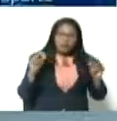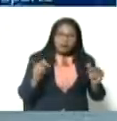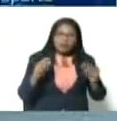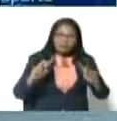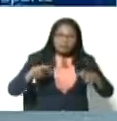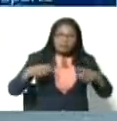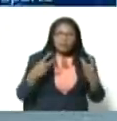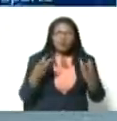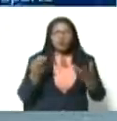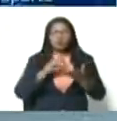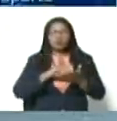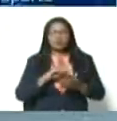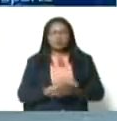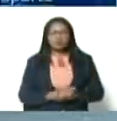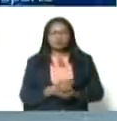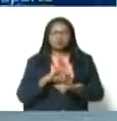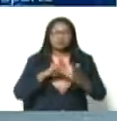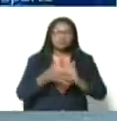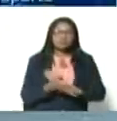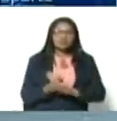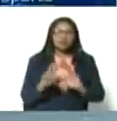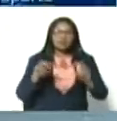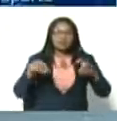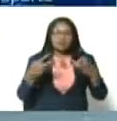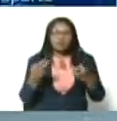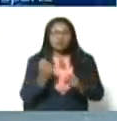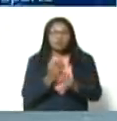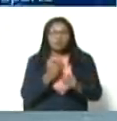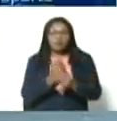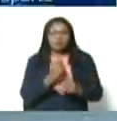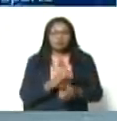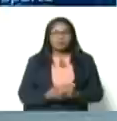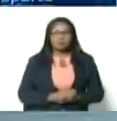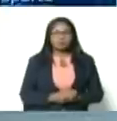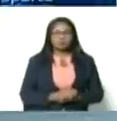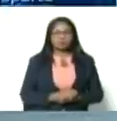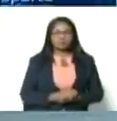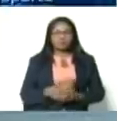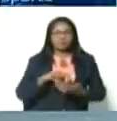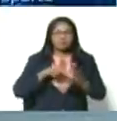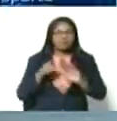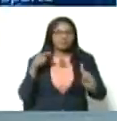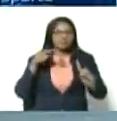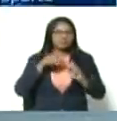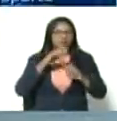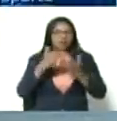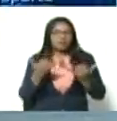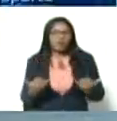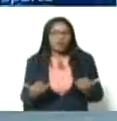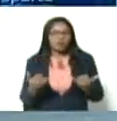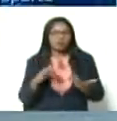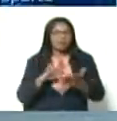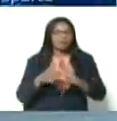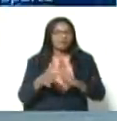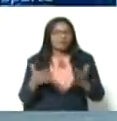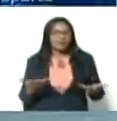reactivación, comprende la reactivación de una obra, la cual alcanza el monto global